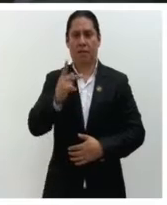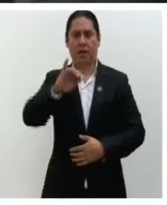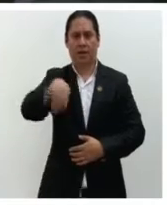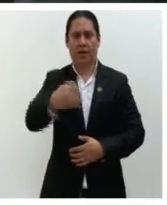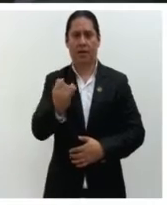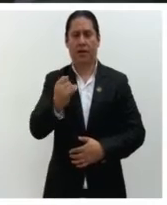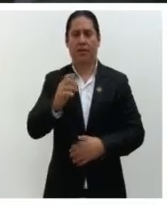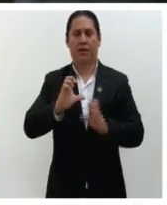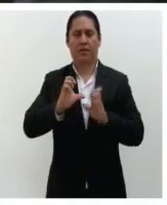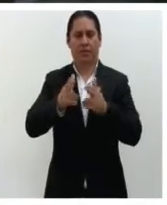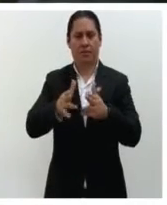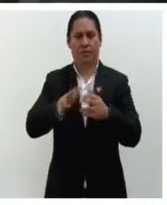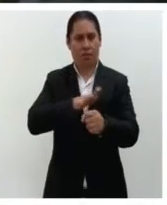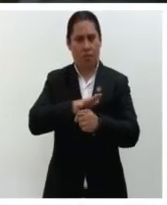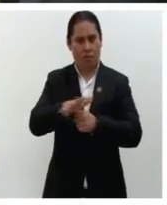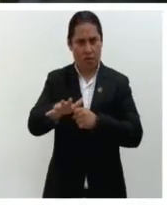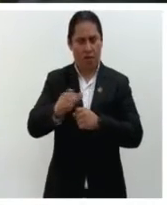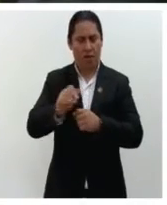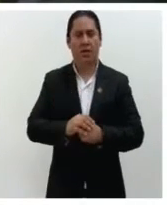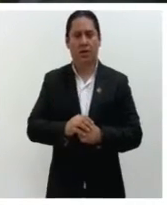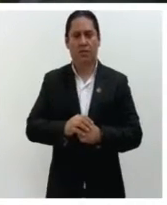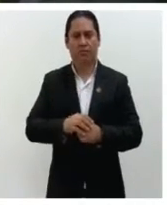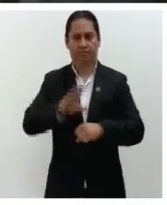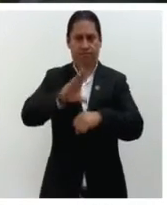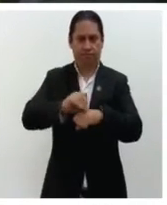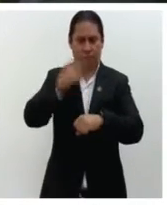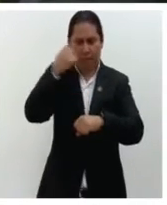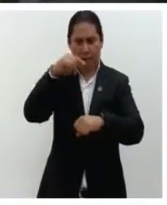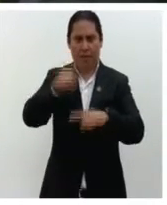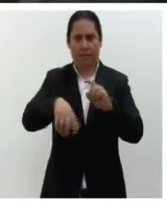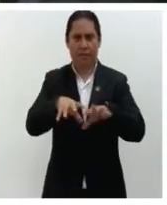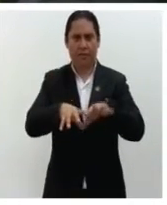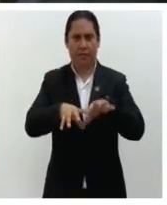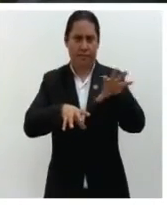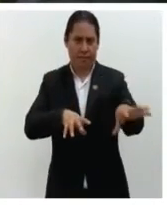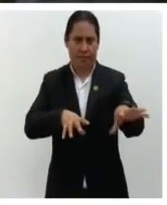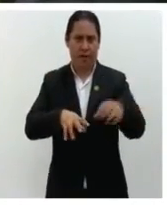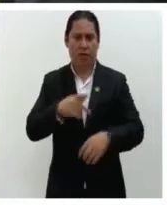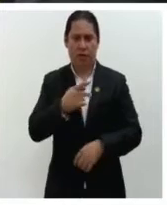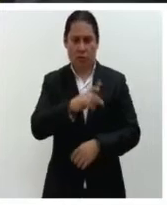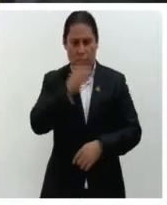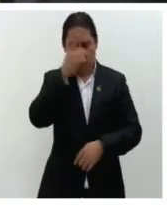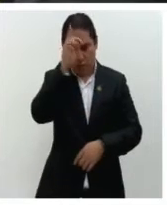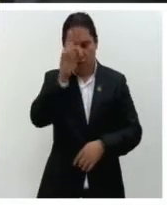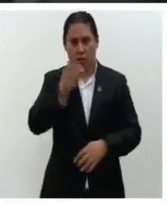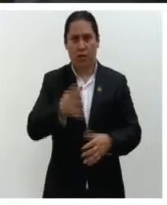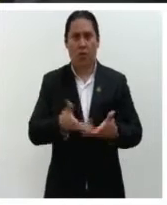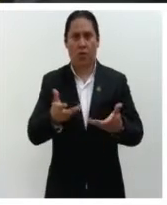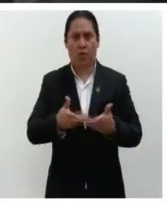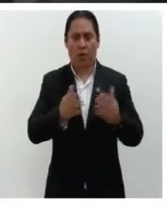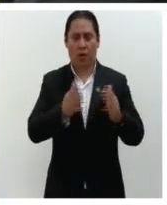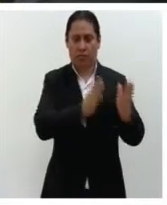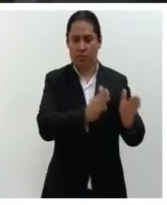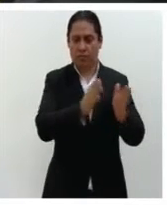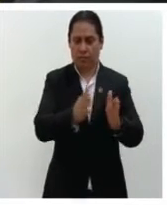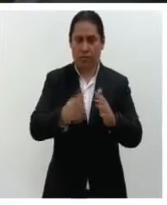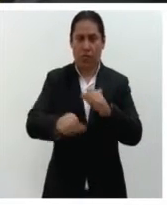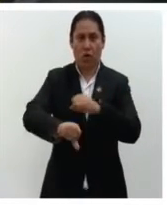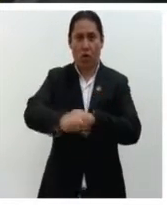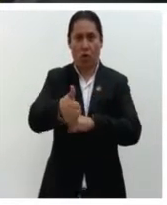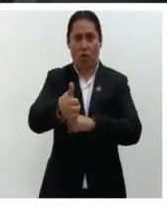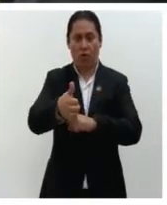Pijijiapan, Chiapas, por medio del cual solicita autorización para desincorporar del patrimonio municipal 11 lotes de terreno